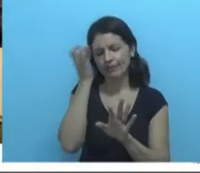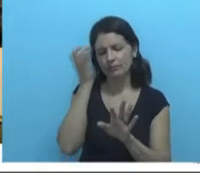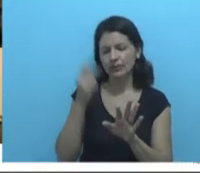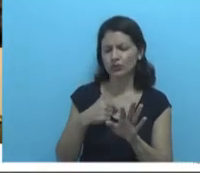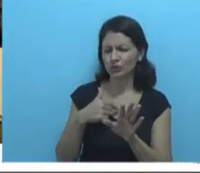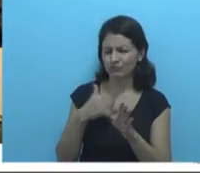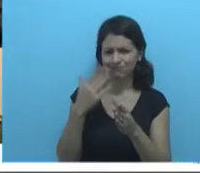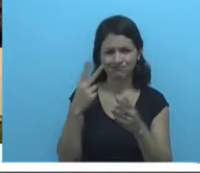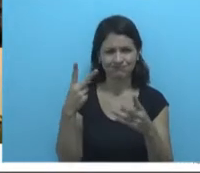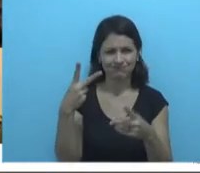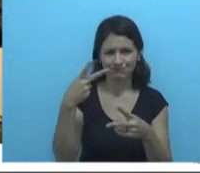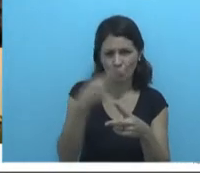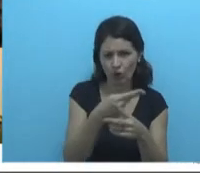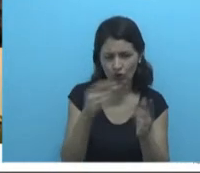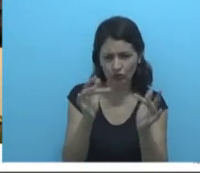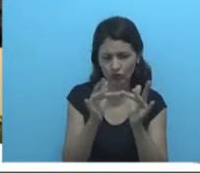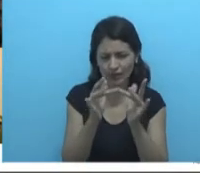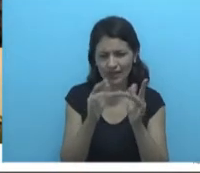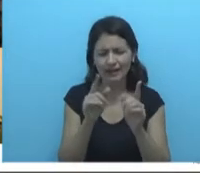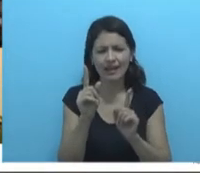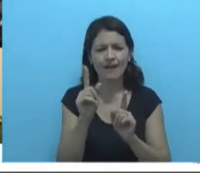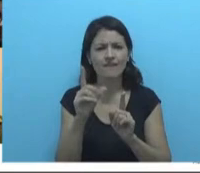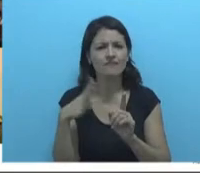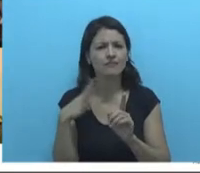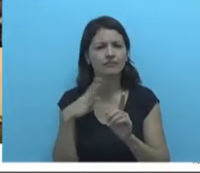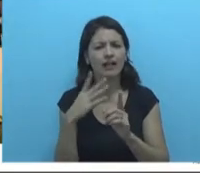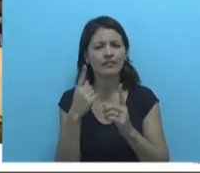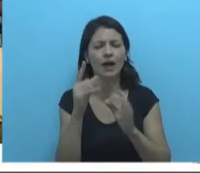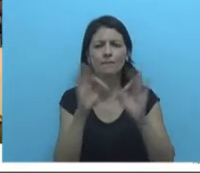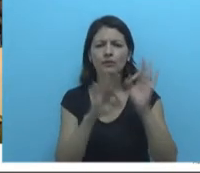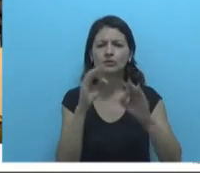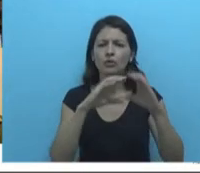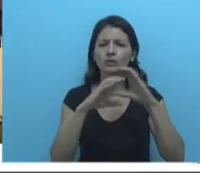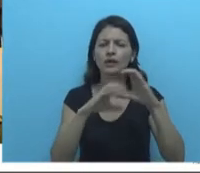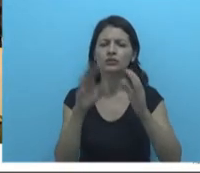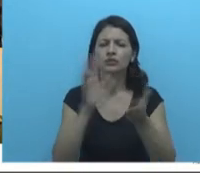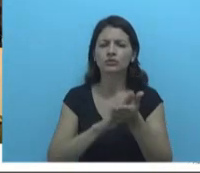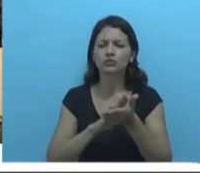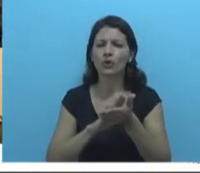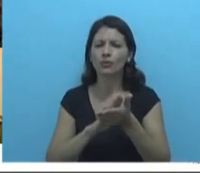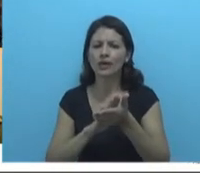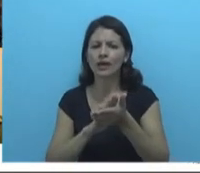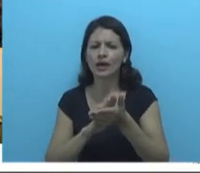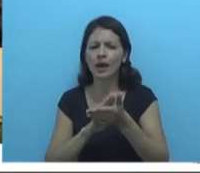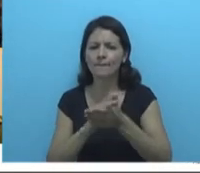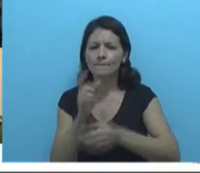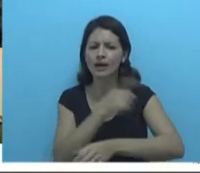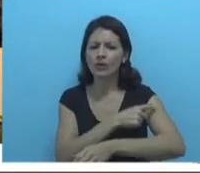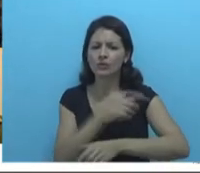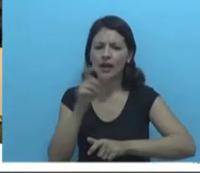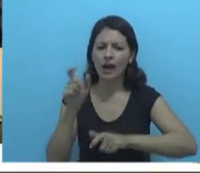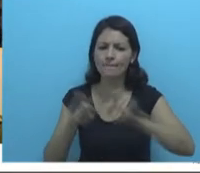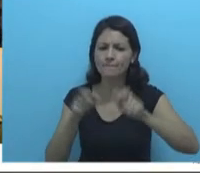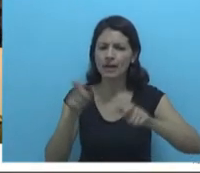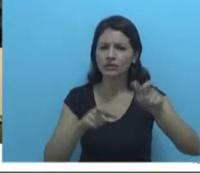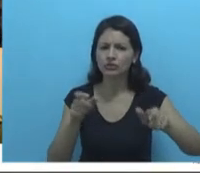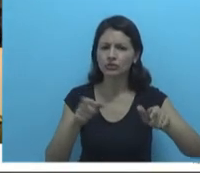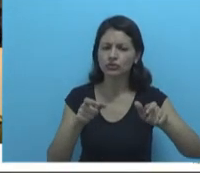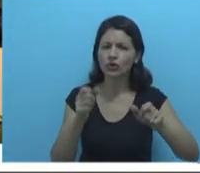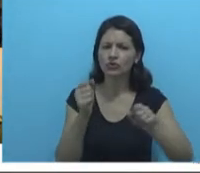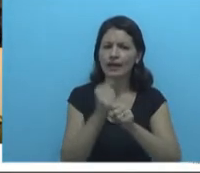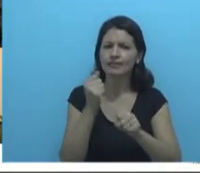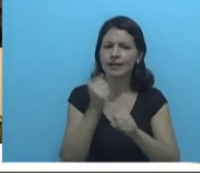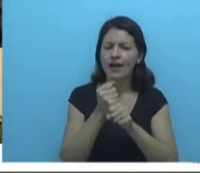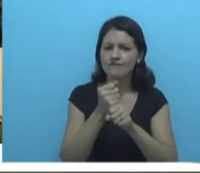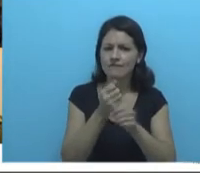expediente 43131, que es un proyecto de comunicación respecto de la vacunación del personal marítimo